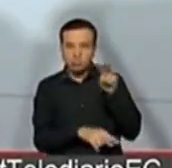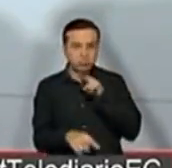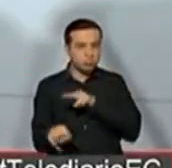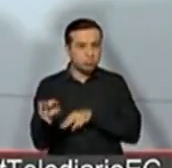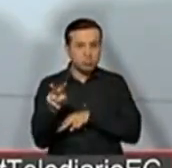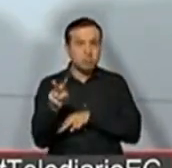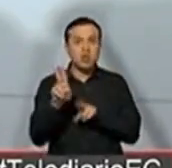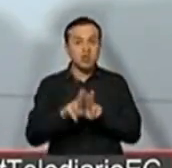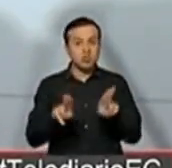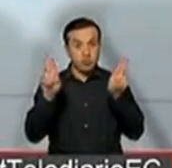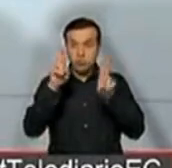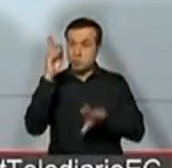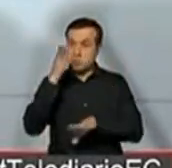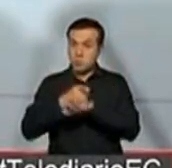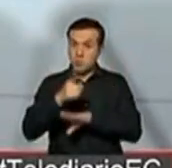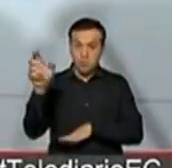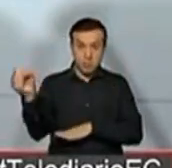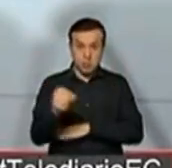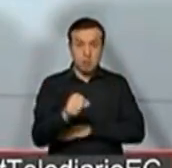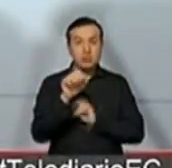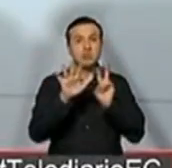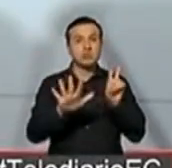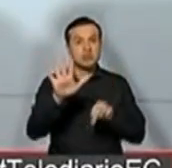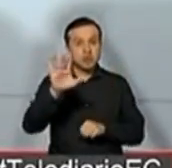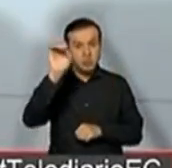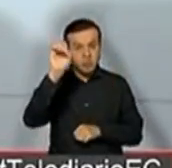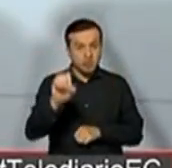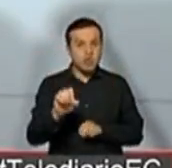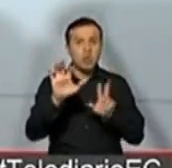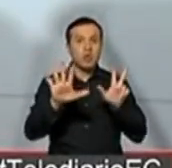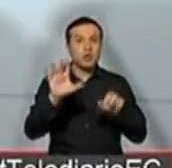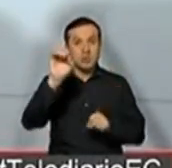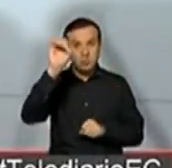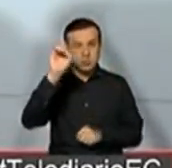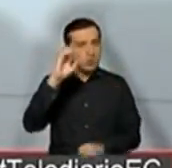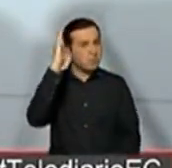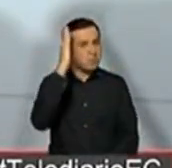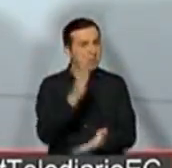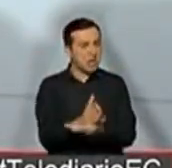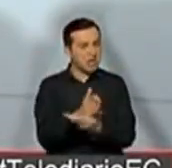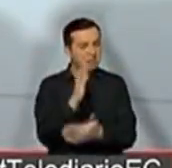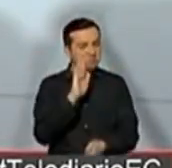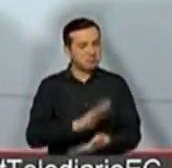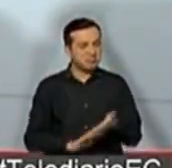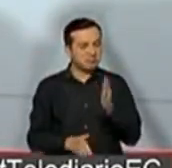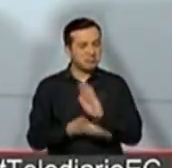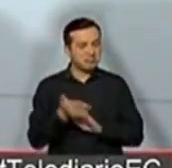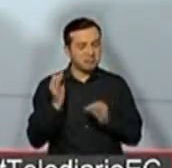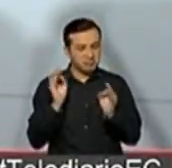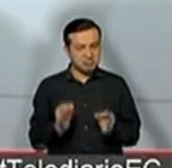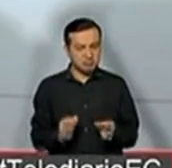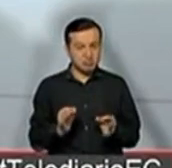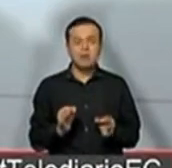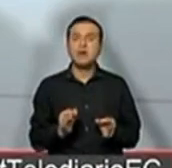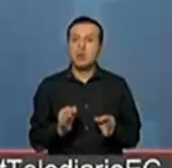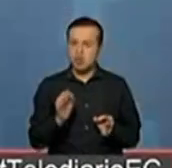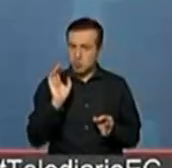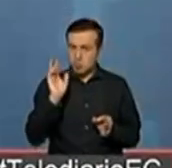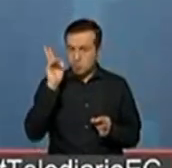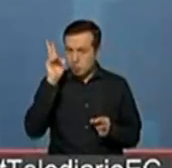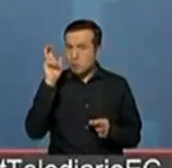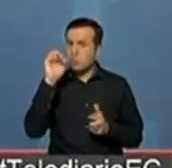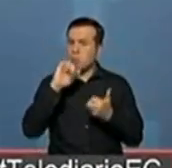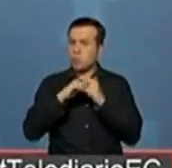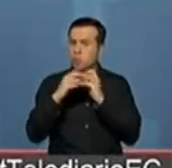puesta por las Naciones Unidas, en un 75 u un 80% se termina el contrabando. ¿Usted cree que sí es solucionable en todo